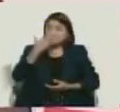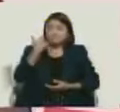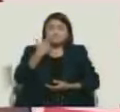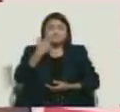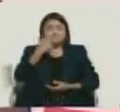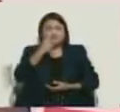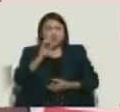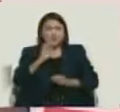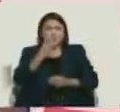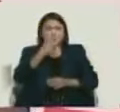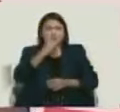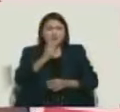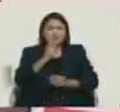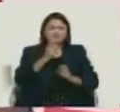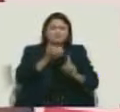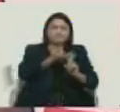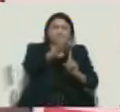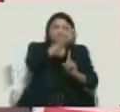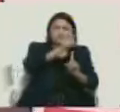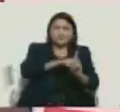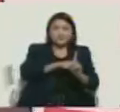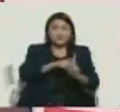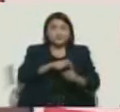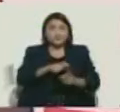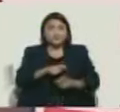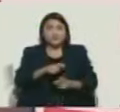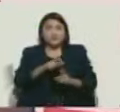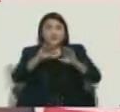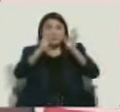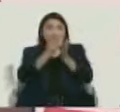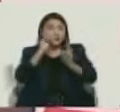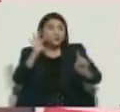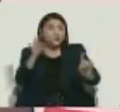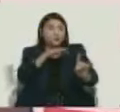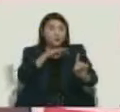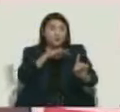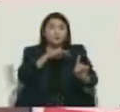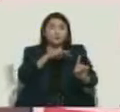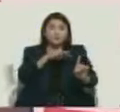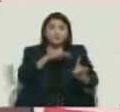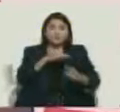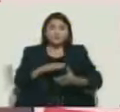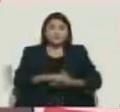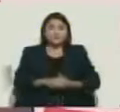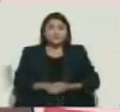3 años, 4 años, quemaron seres humanos vivos y los vio el mundo.